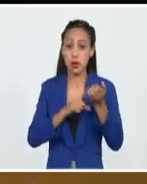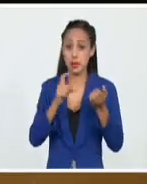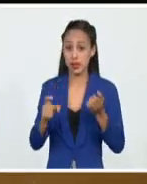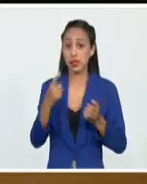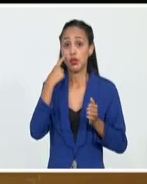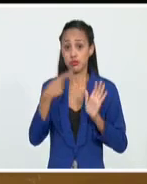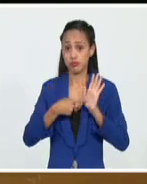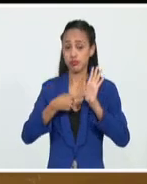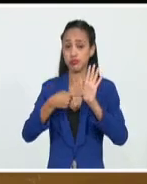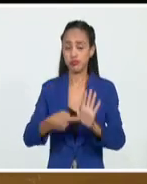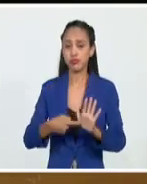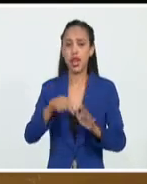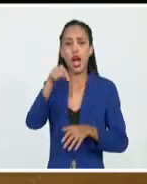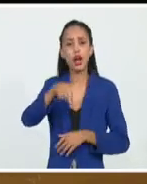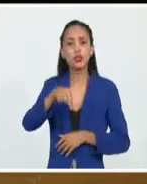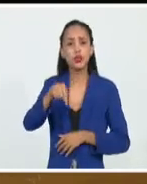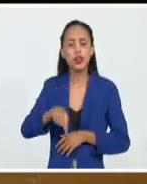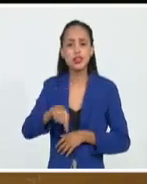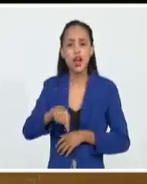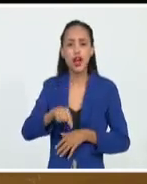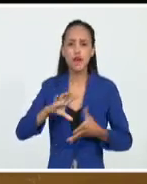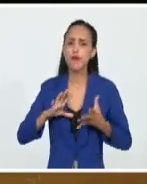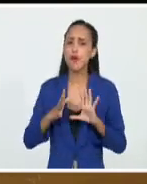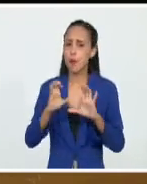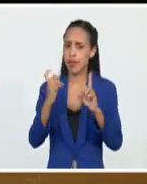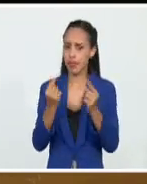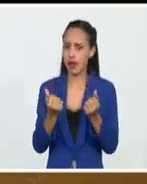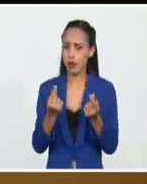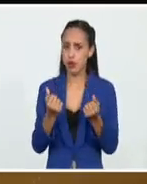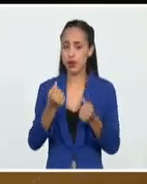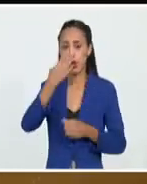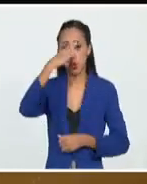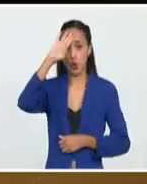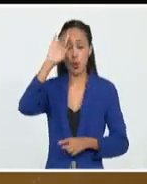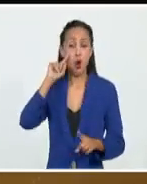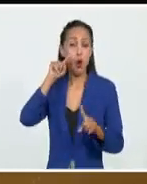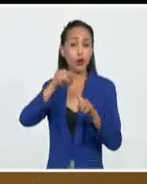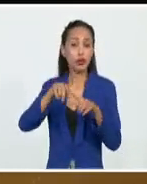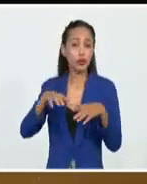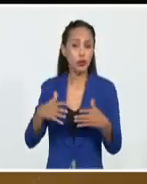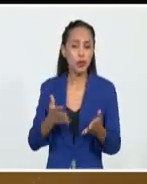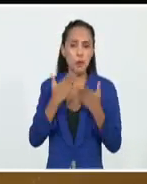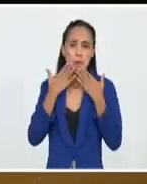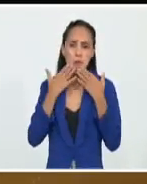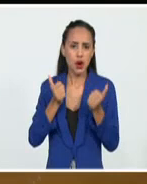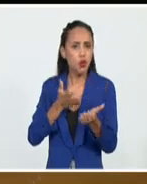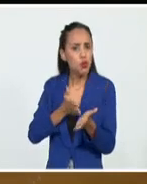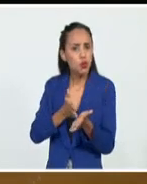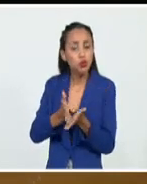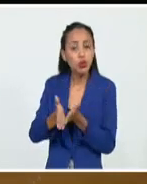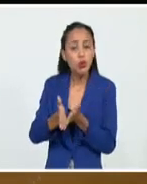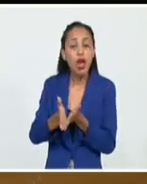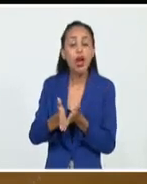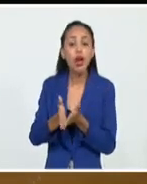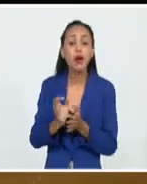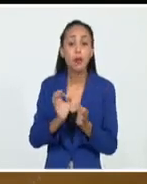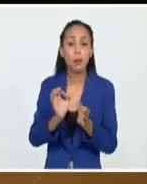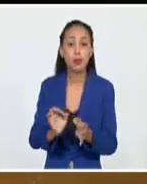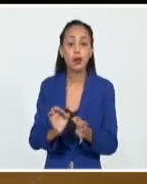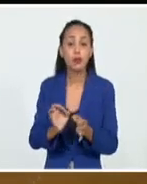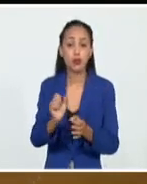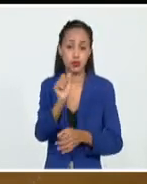de actualizar el modelo económico con el objetivo de garantizar la continuidad e irreversibilidad